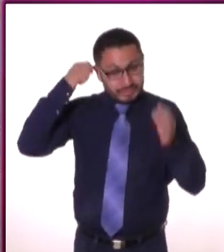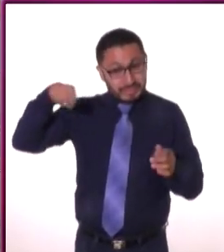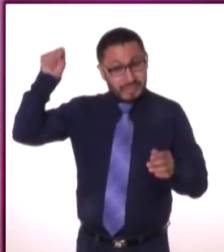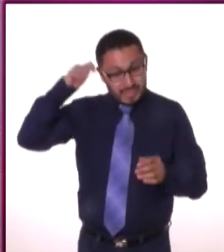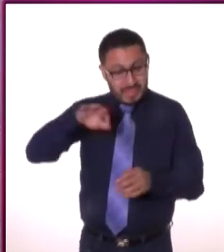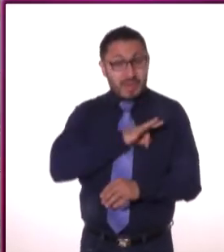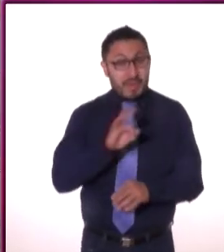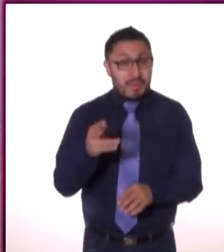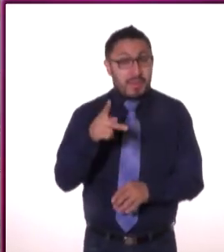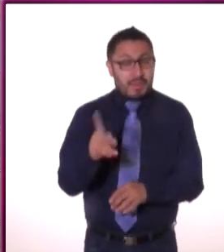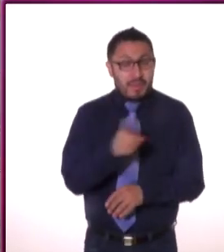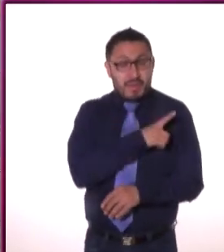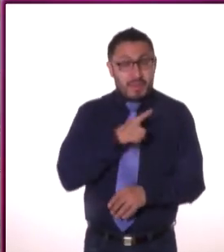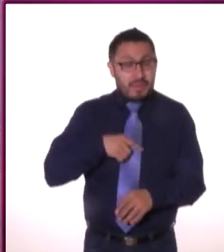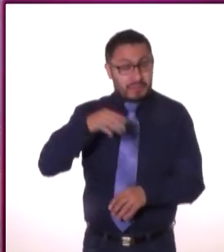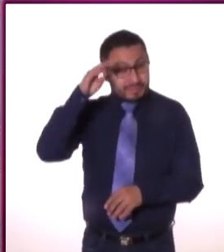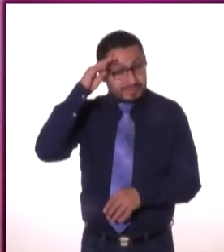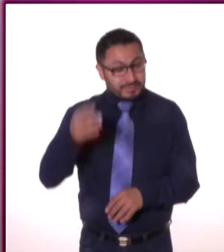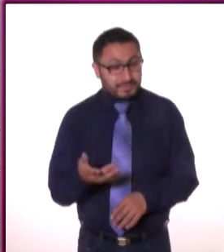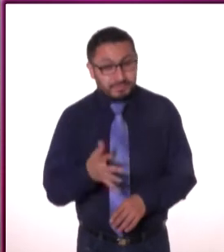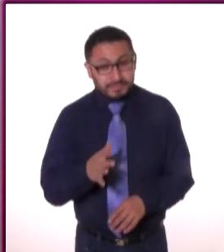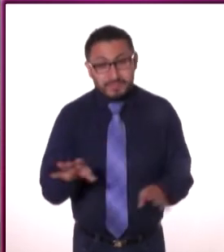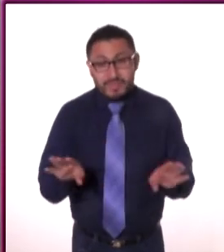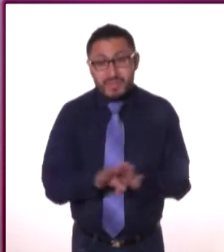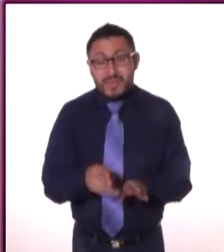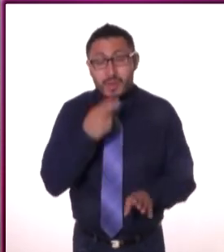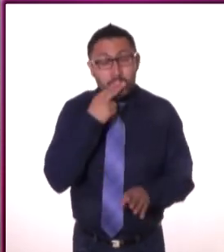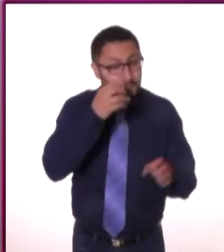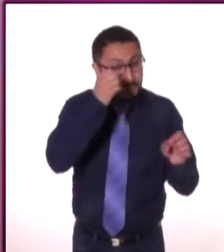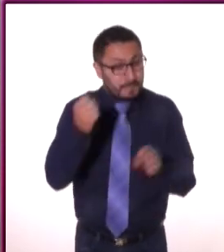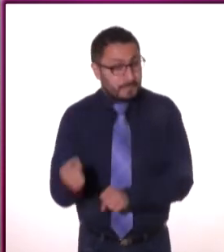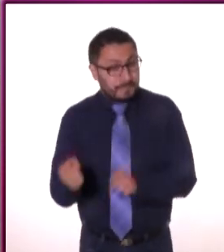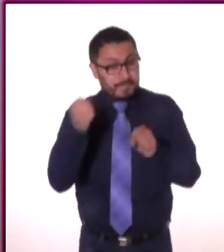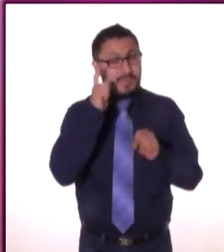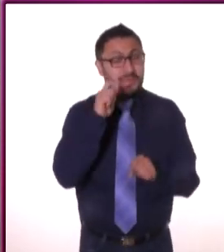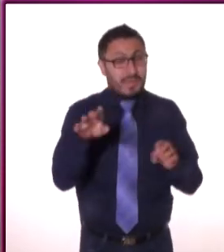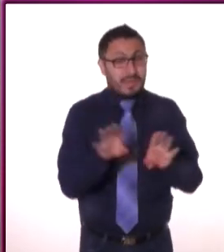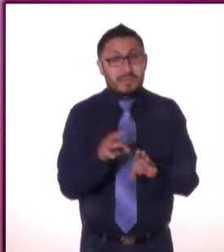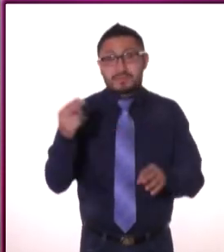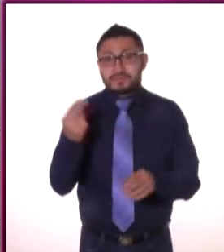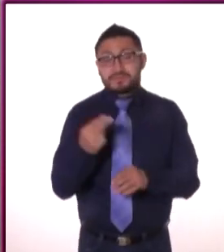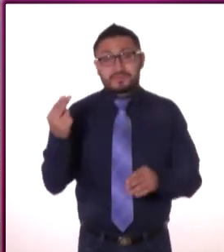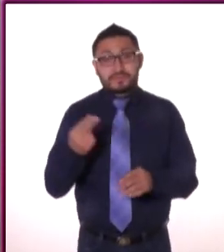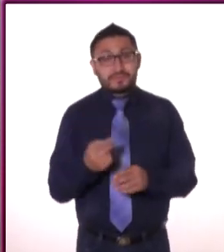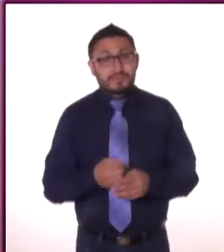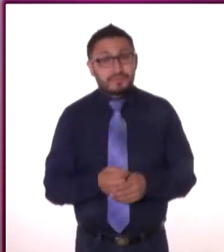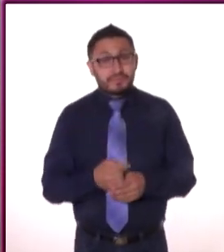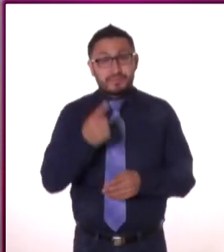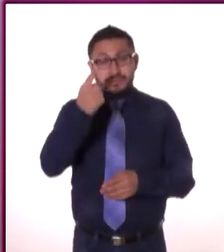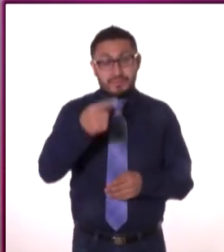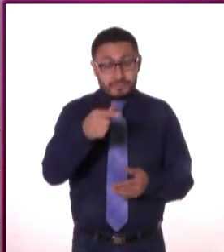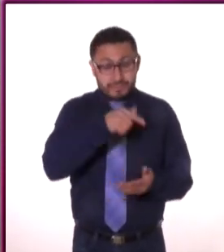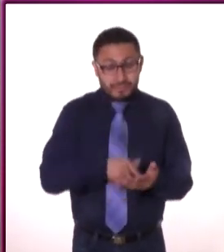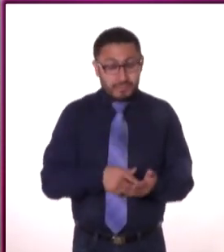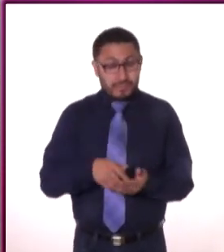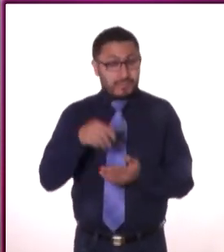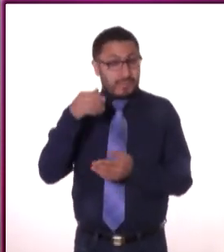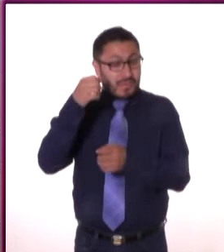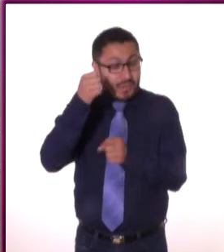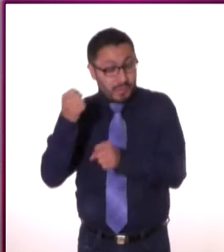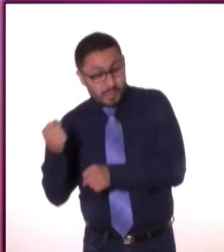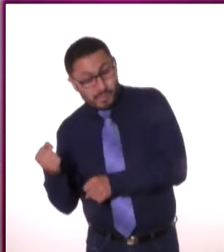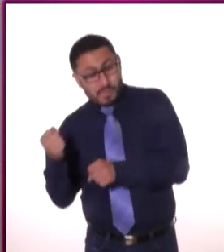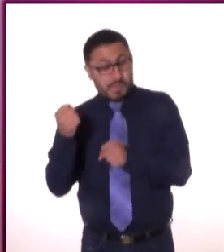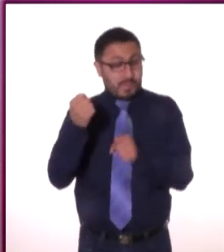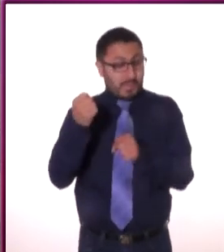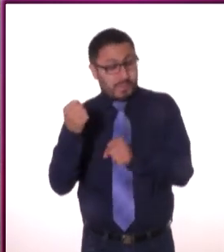Bueno, pues teóricamente es posible, pero tendríamos que pensar un poco en cómo funciona una palanca. Es decir, necesitaríamos un punto de apoyo.